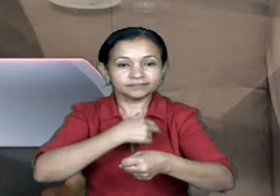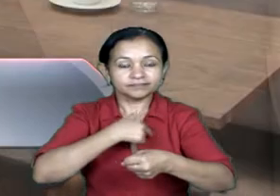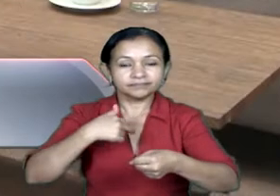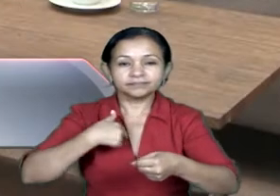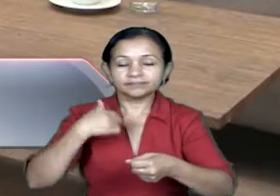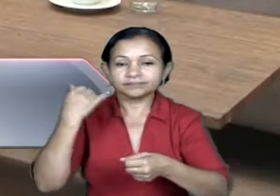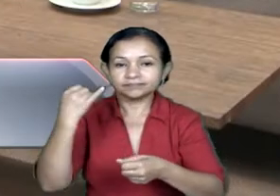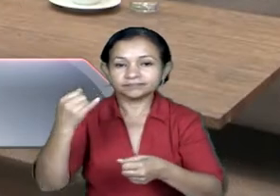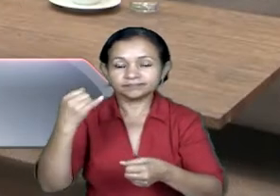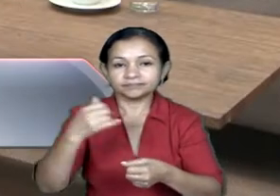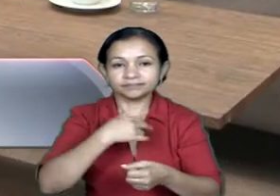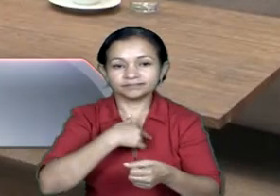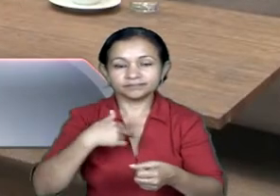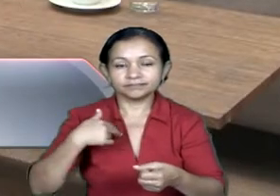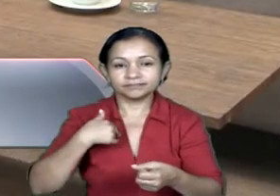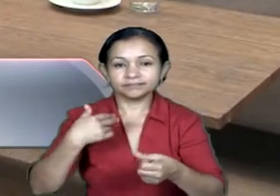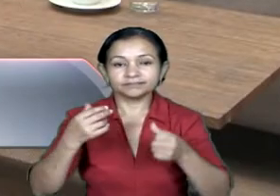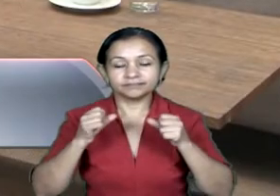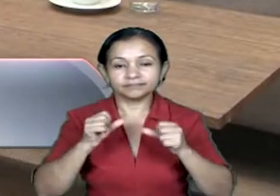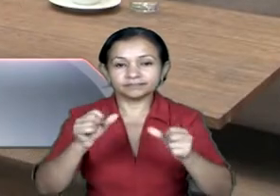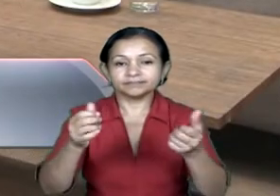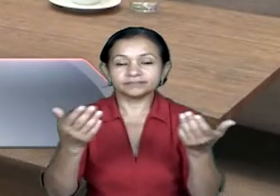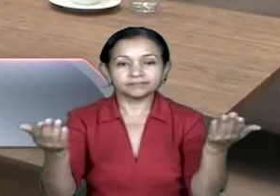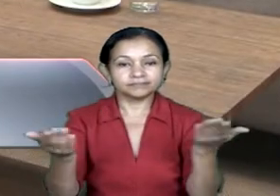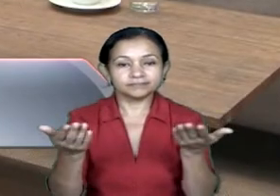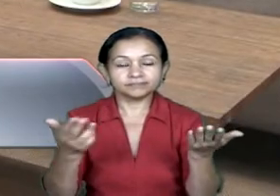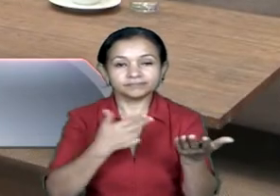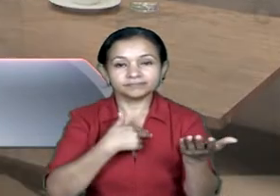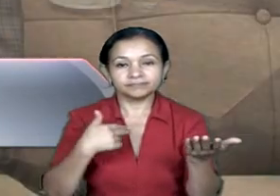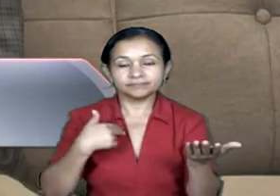Sí, entonces va a identificar